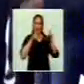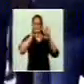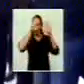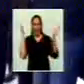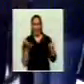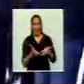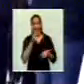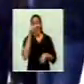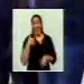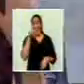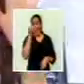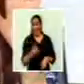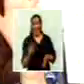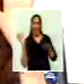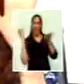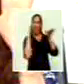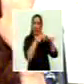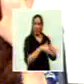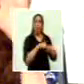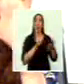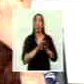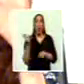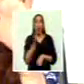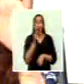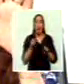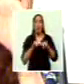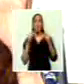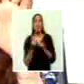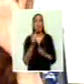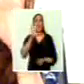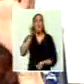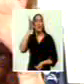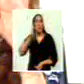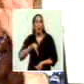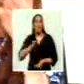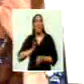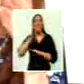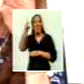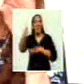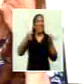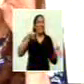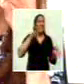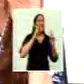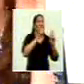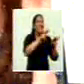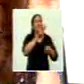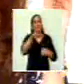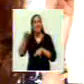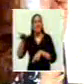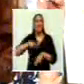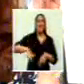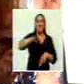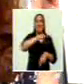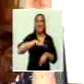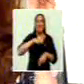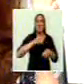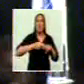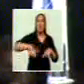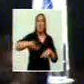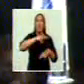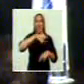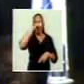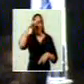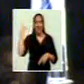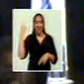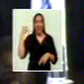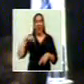más del 50% de la gente que entra a parques nacionales, y hoy hemos unido estos dos parques nacionales,